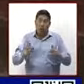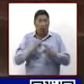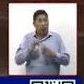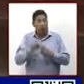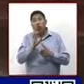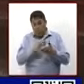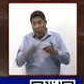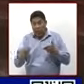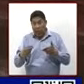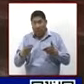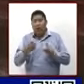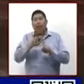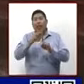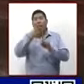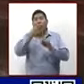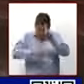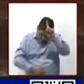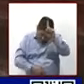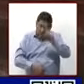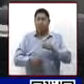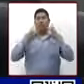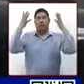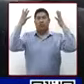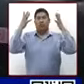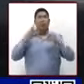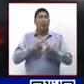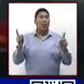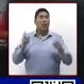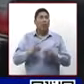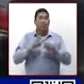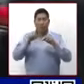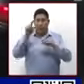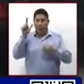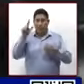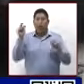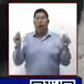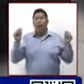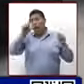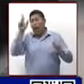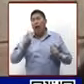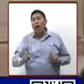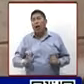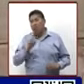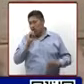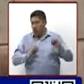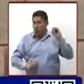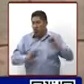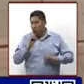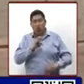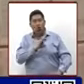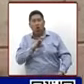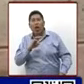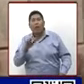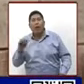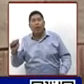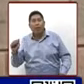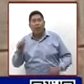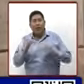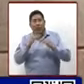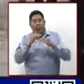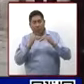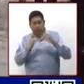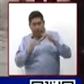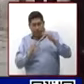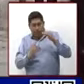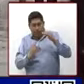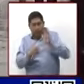descenso brusco de las temperaturas. Entre tanto, los departamentos de La Paz, Oruro y Cochabamba comenzaron a registrar temperaturas debajo de los